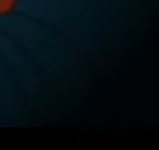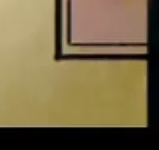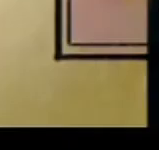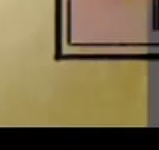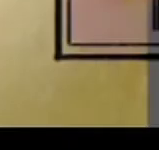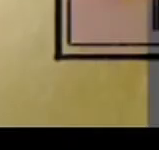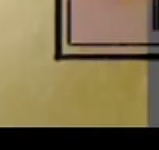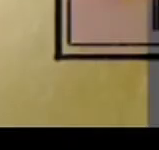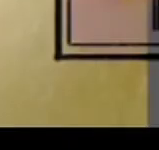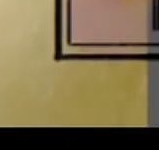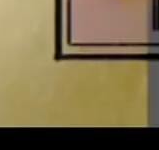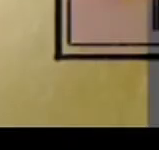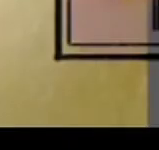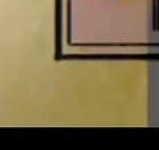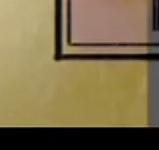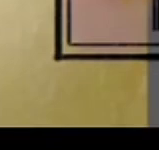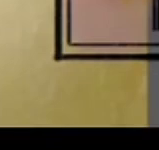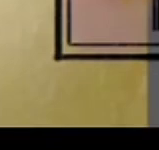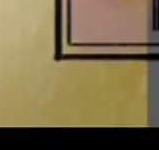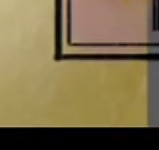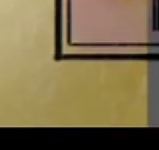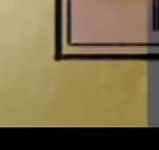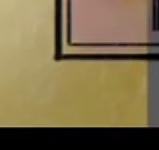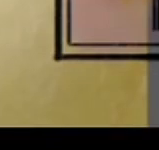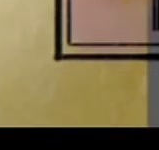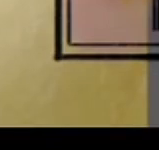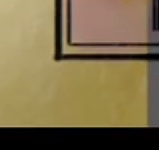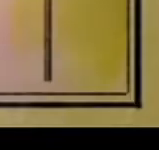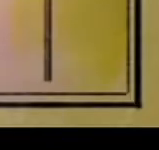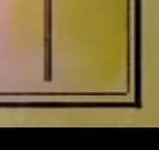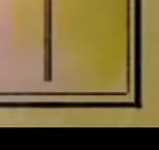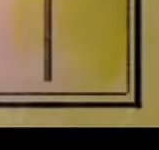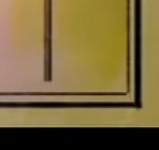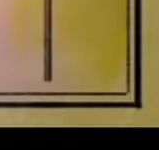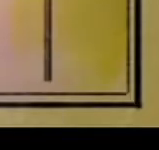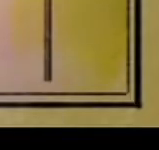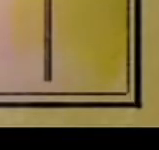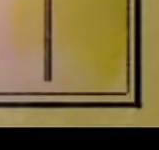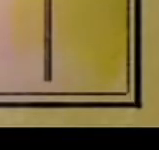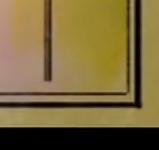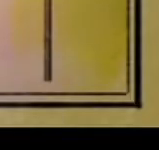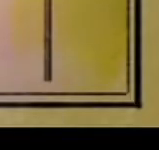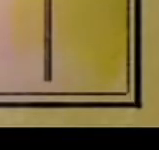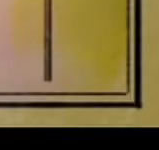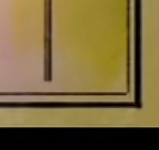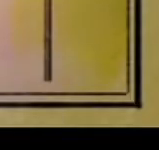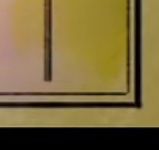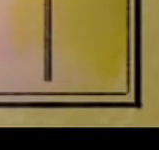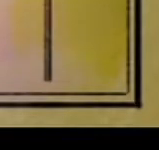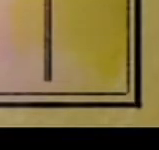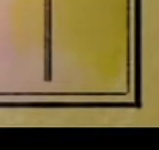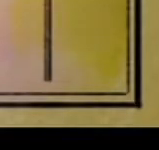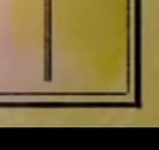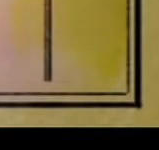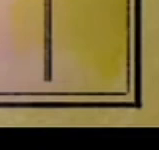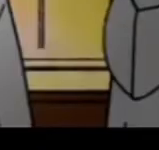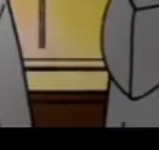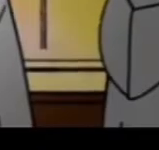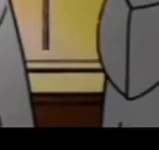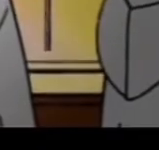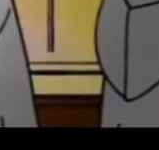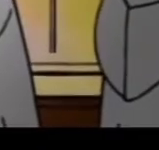La solemne formalidad de las monarquías y de la Iglesia fue siempre resistida, puesta en duda